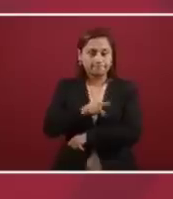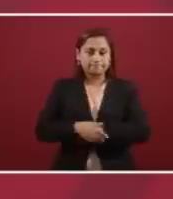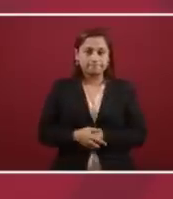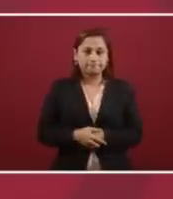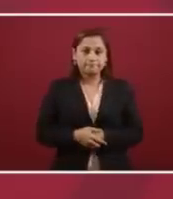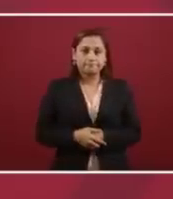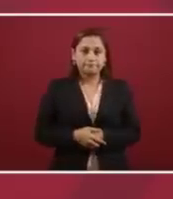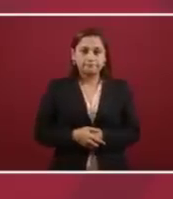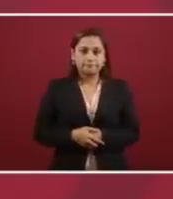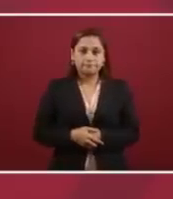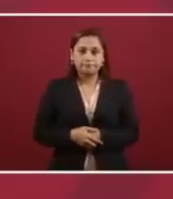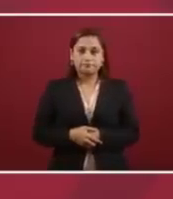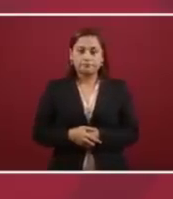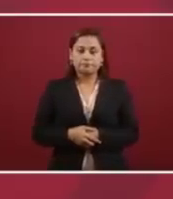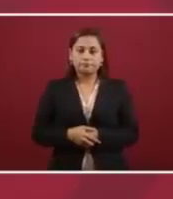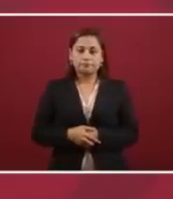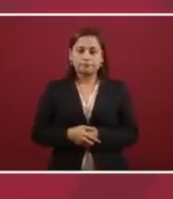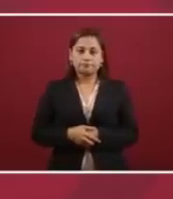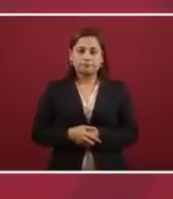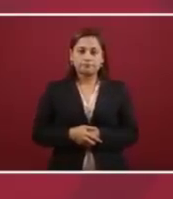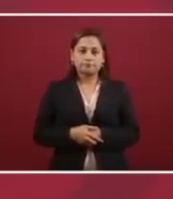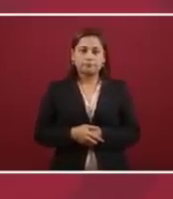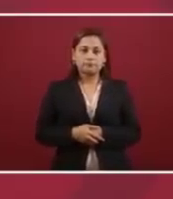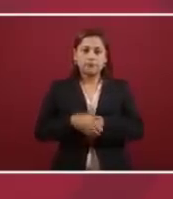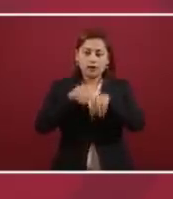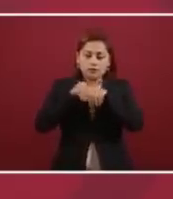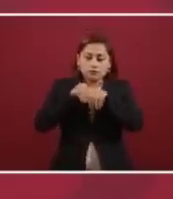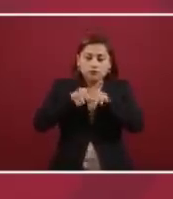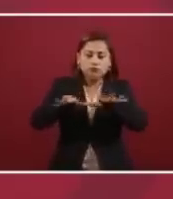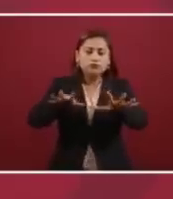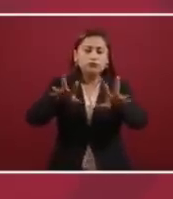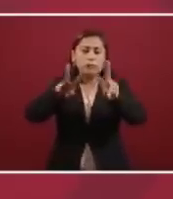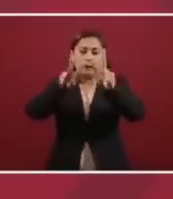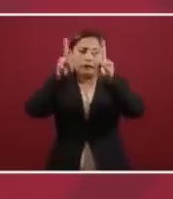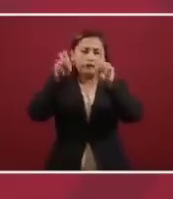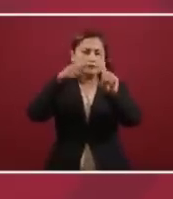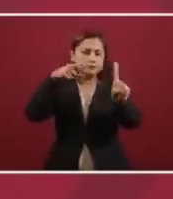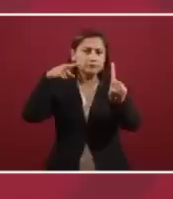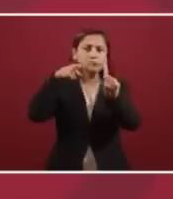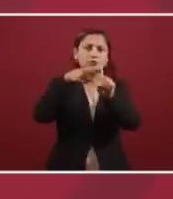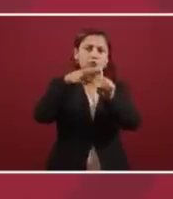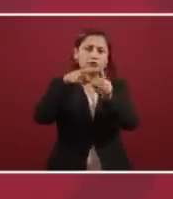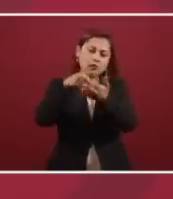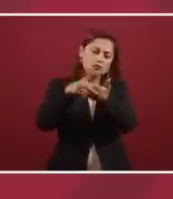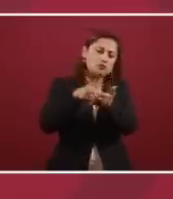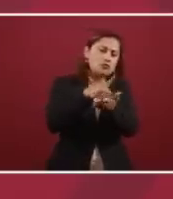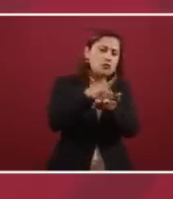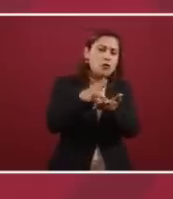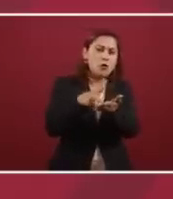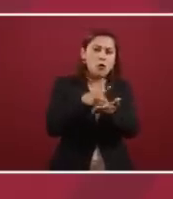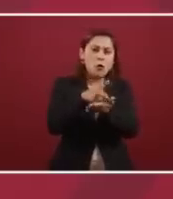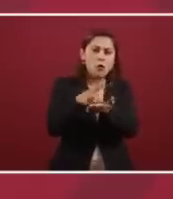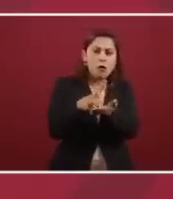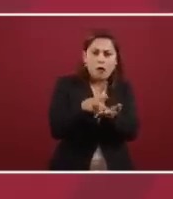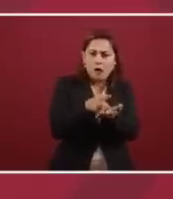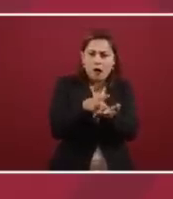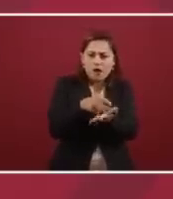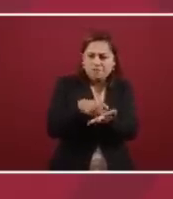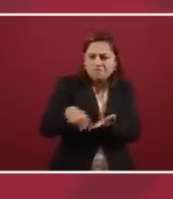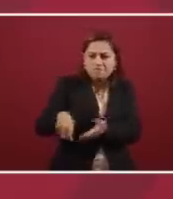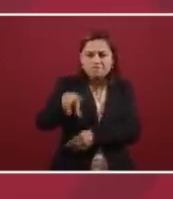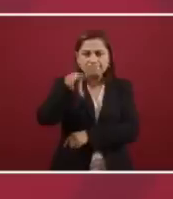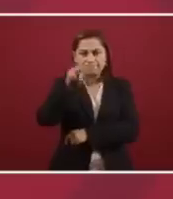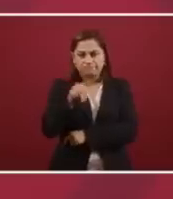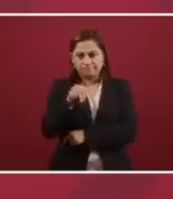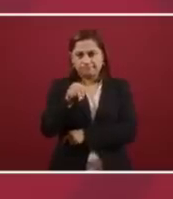no consumir drogas explicando el daño que causa